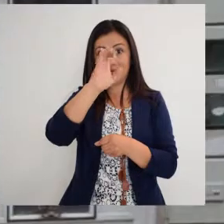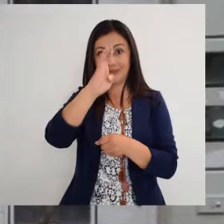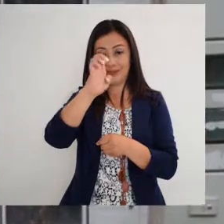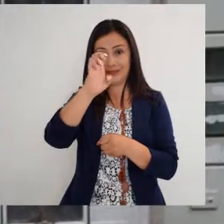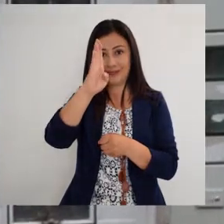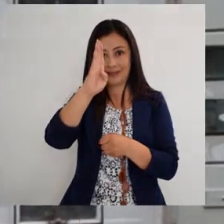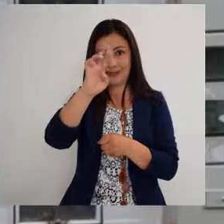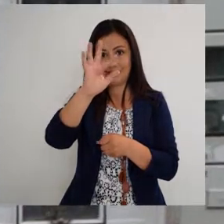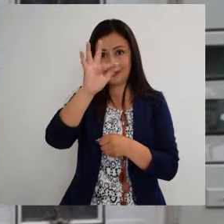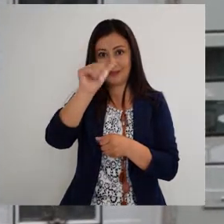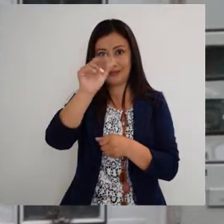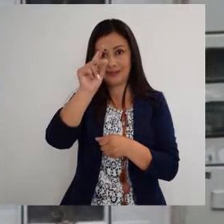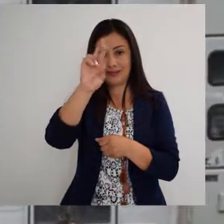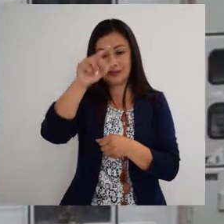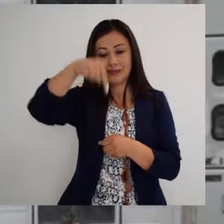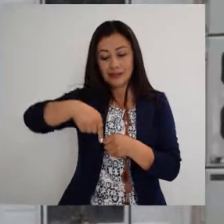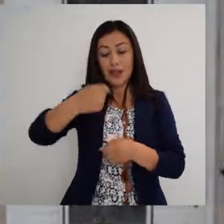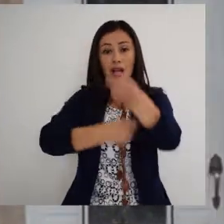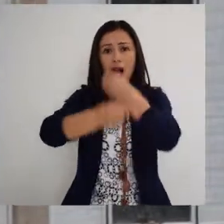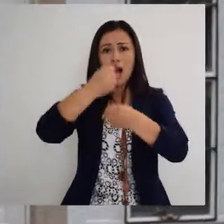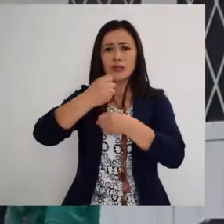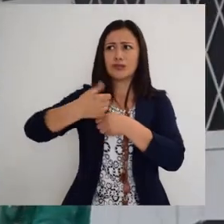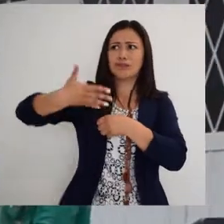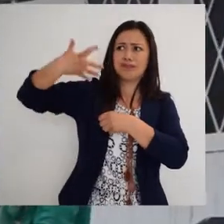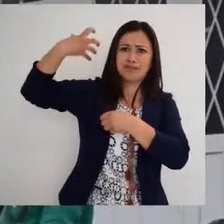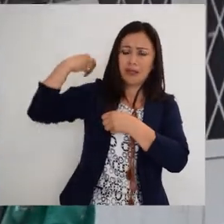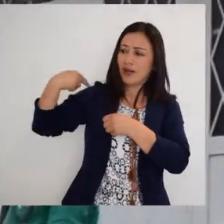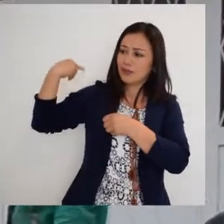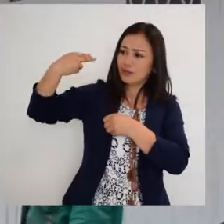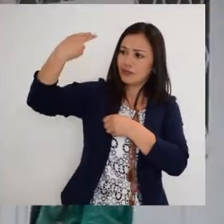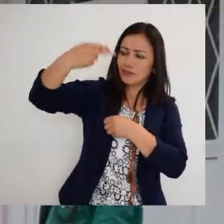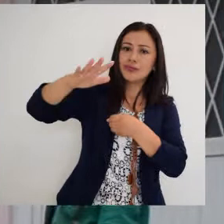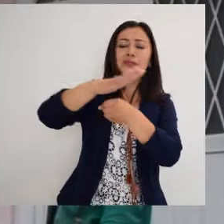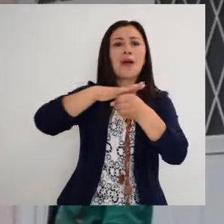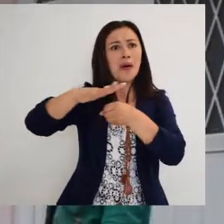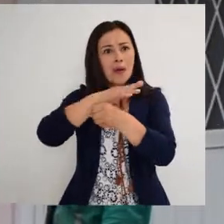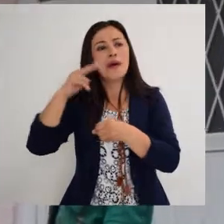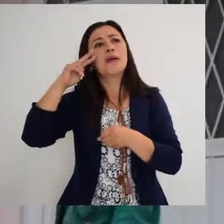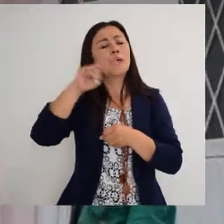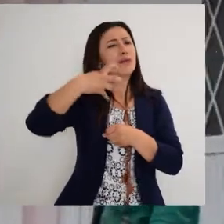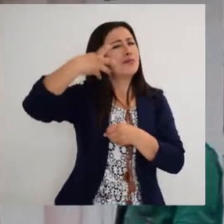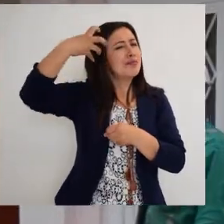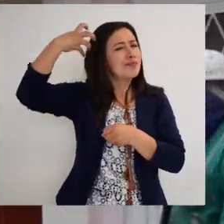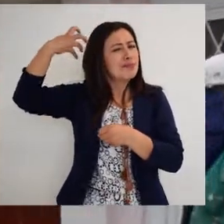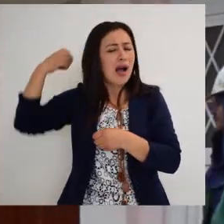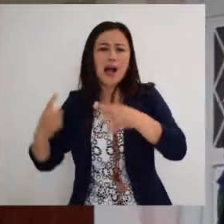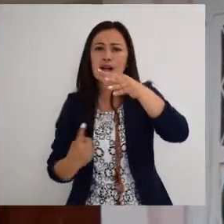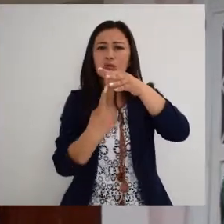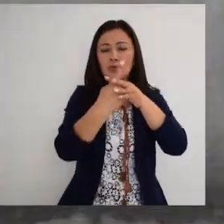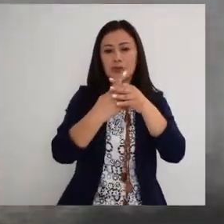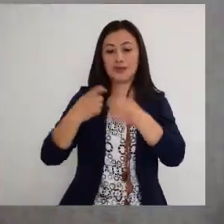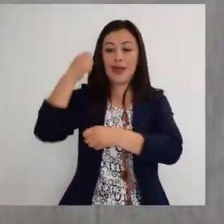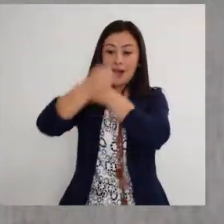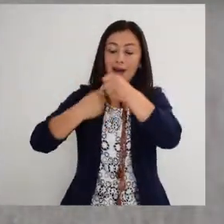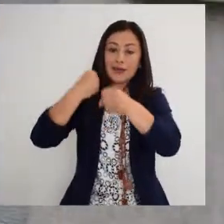nuestro presidente, este barrio que es histórico, es un barrio que tiene un abolengo especial. Por esa razón y después de